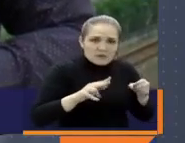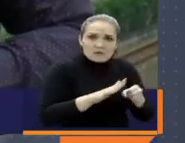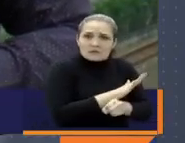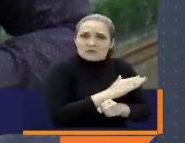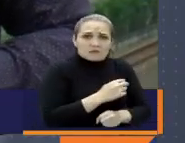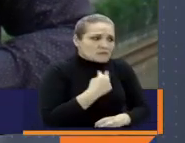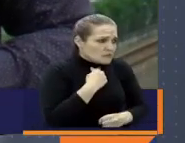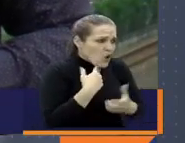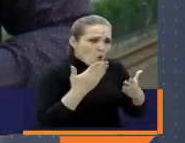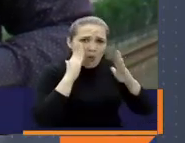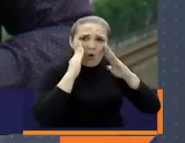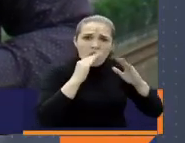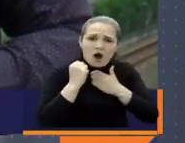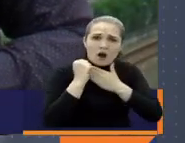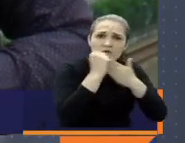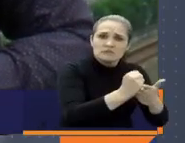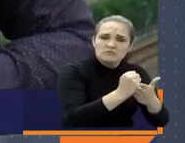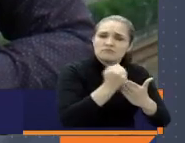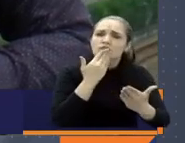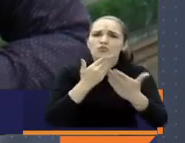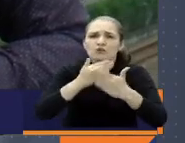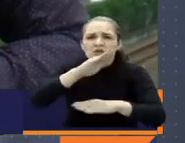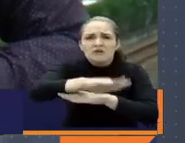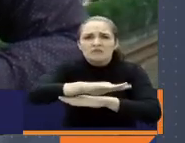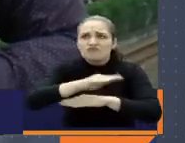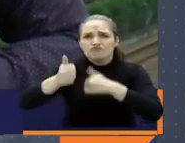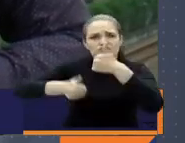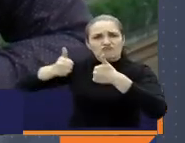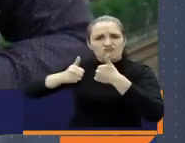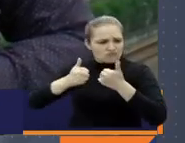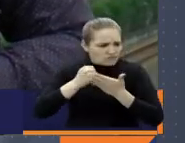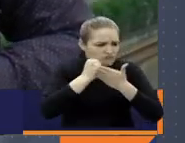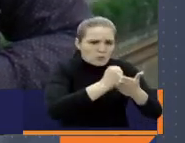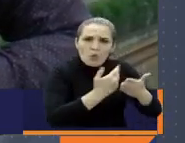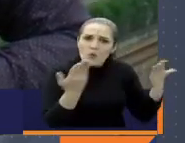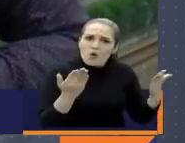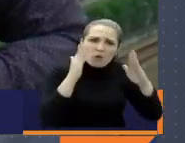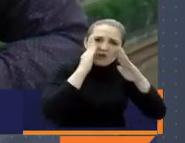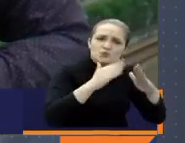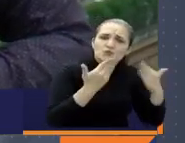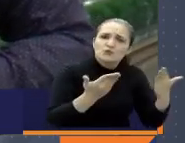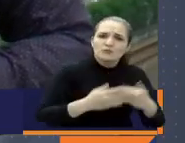tardes. ¿Qué están haciendo las autoridades para atender la emergencia, Daniel?